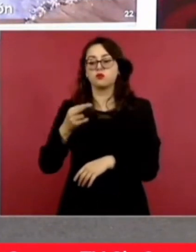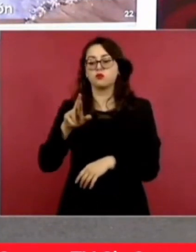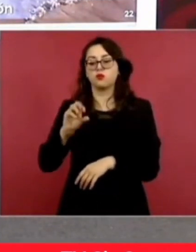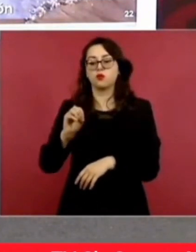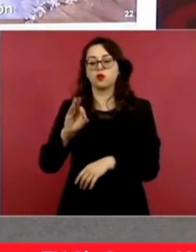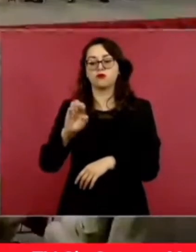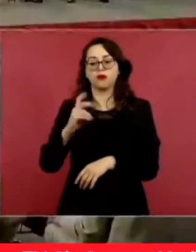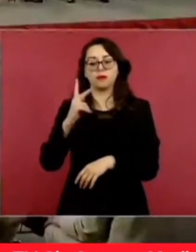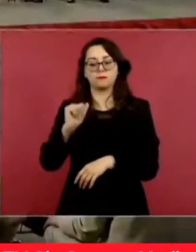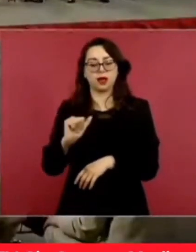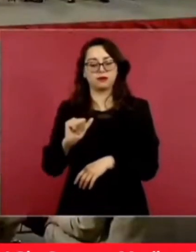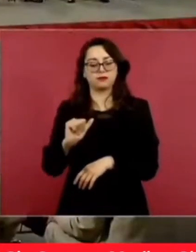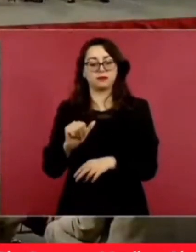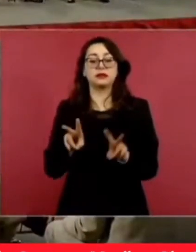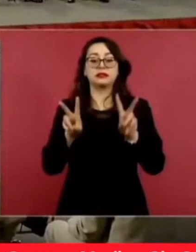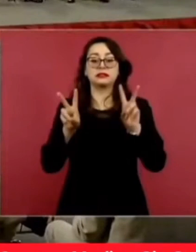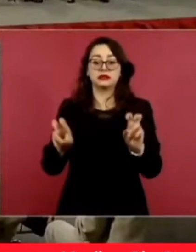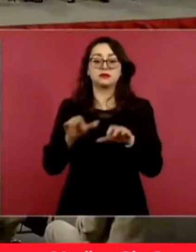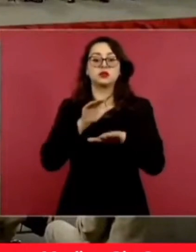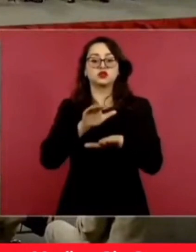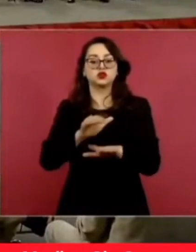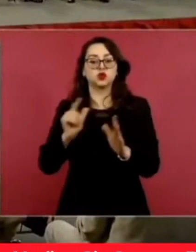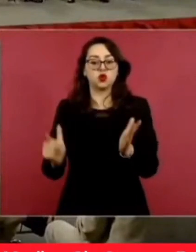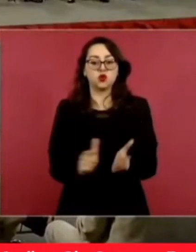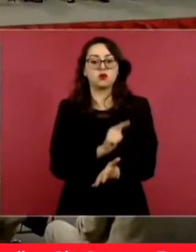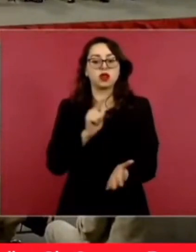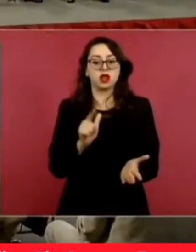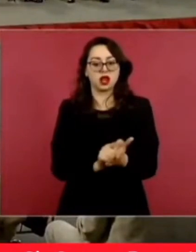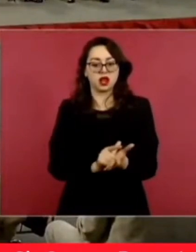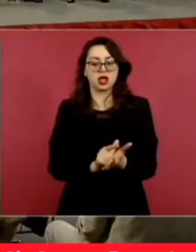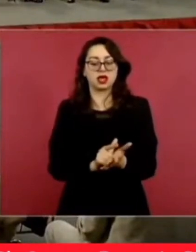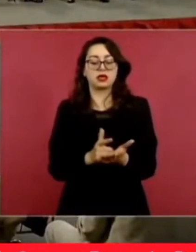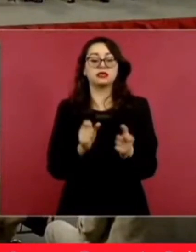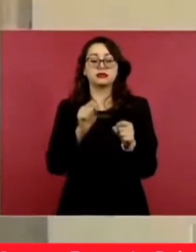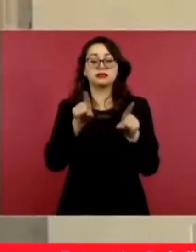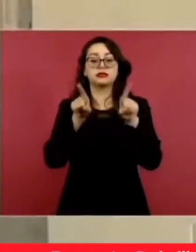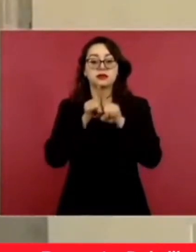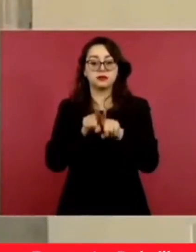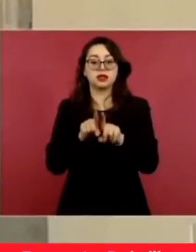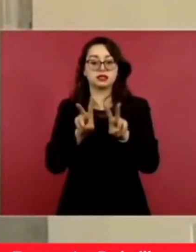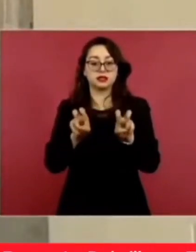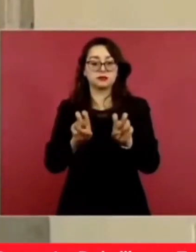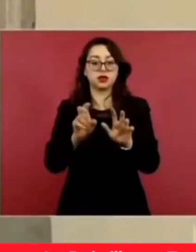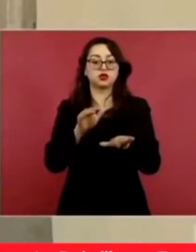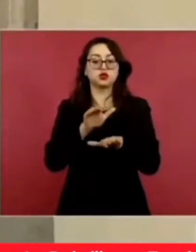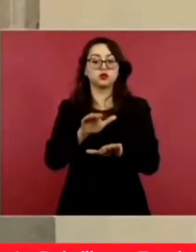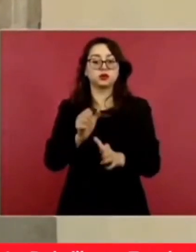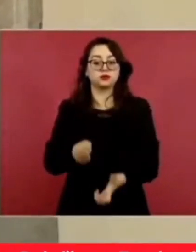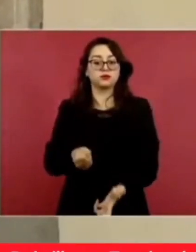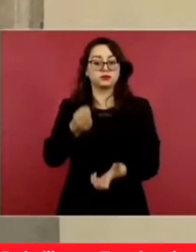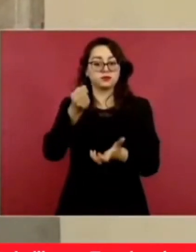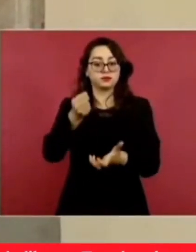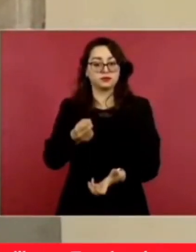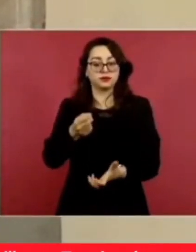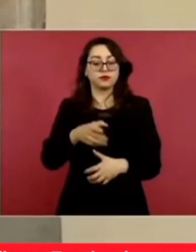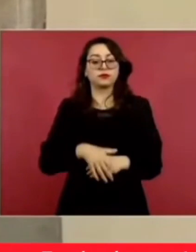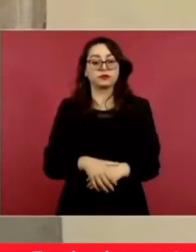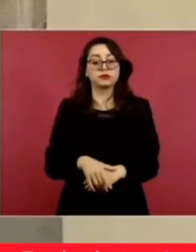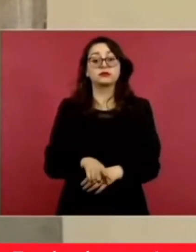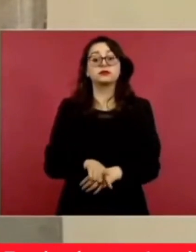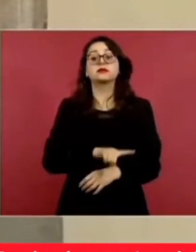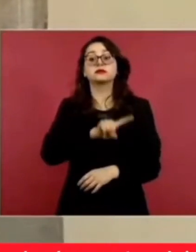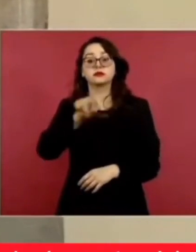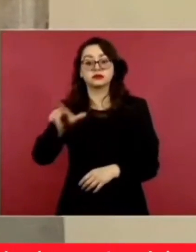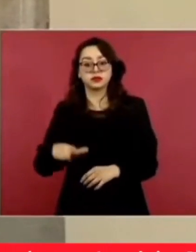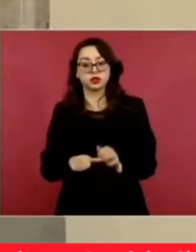tienen que ver desde la parte legal del tema del fideicomiso Río Sonora. Y después pasaremos